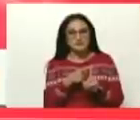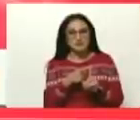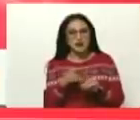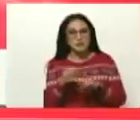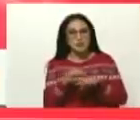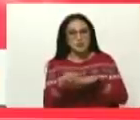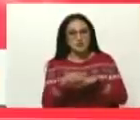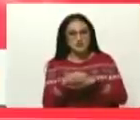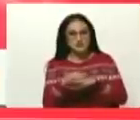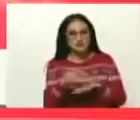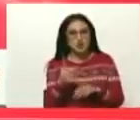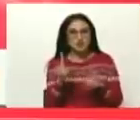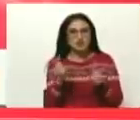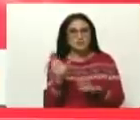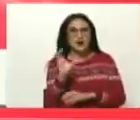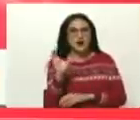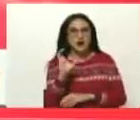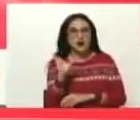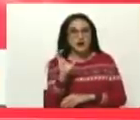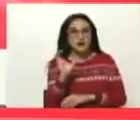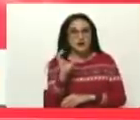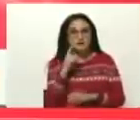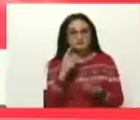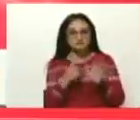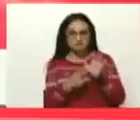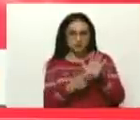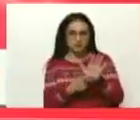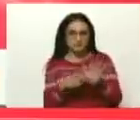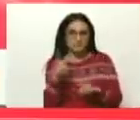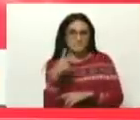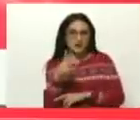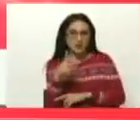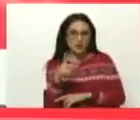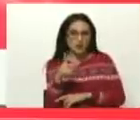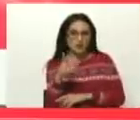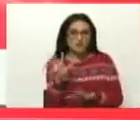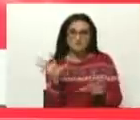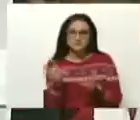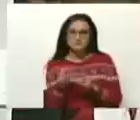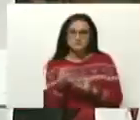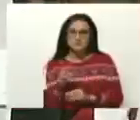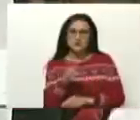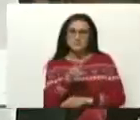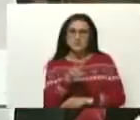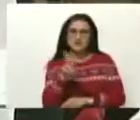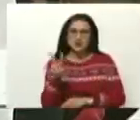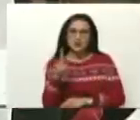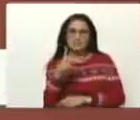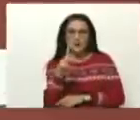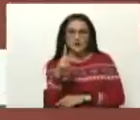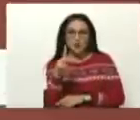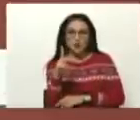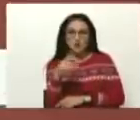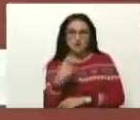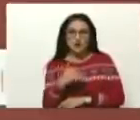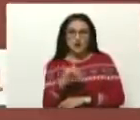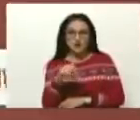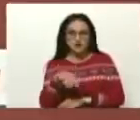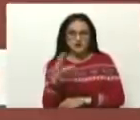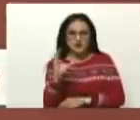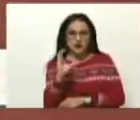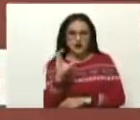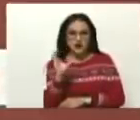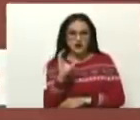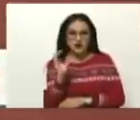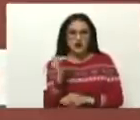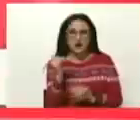municipios. El caso de Caracas tiene que exponer también la parroquia. ¿Cuántas que son? 22 parroquias en Caracas. Y así